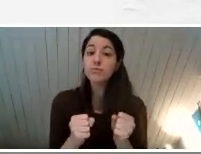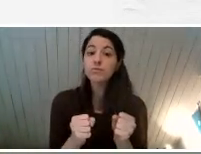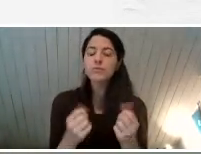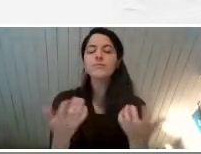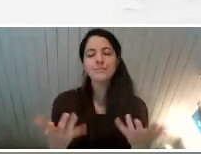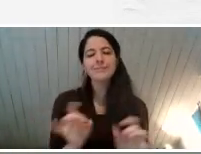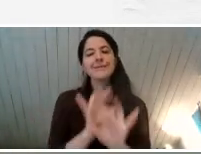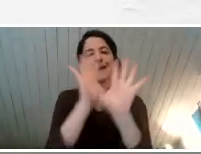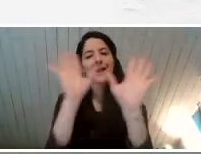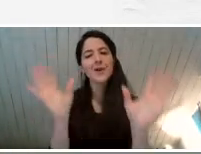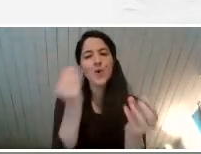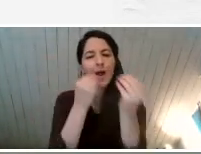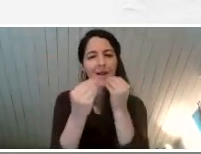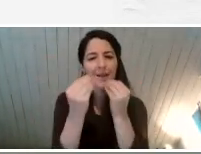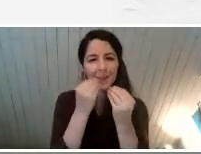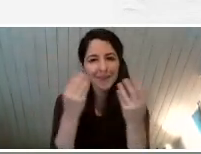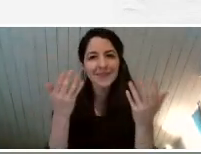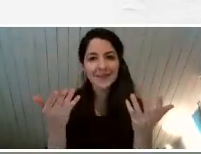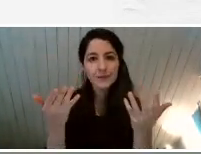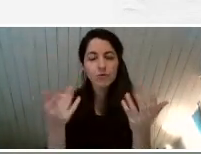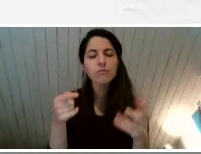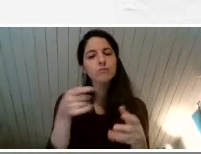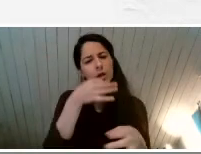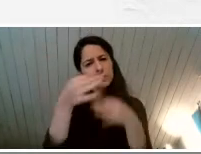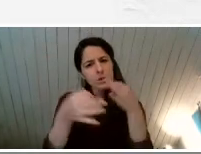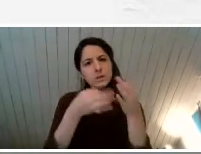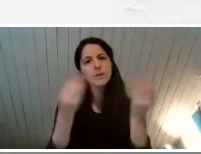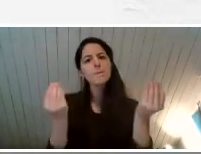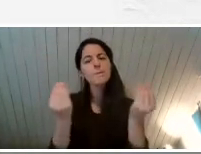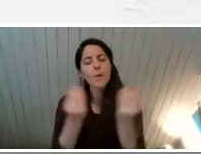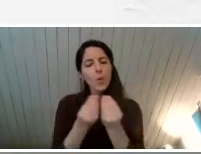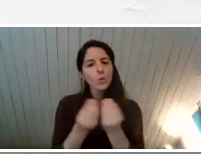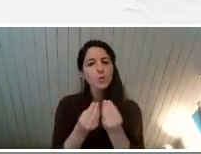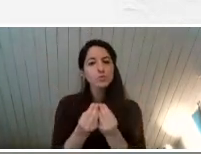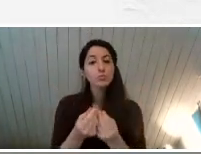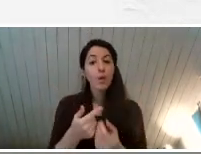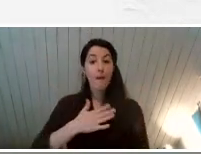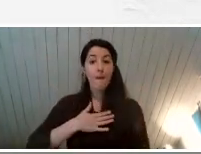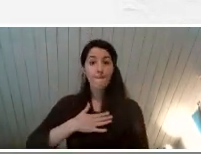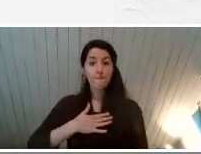y yo sé que es difícil. A mí personalmente me cuesta mucho hacer ejercicio,